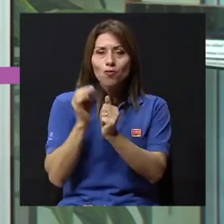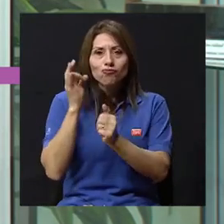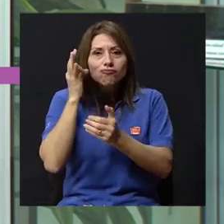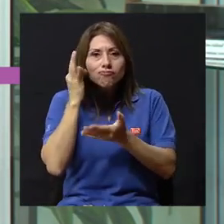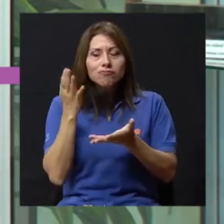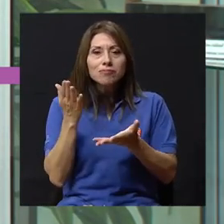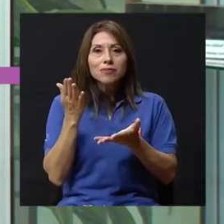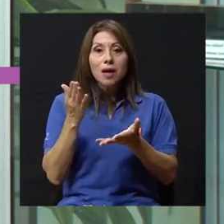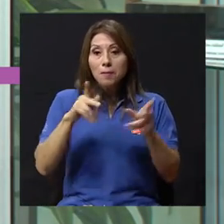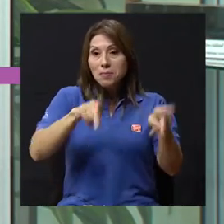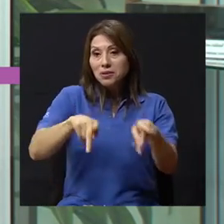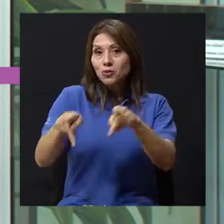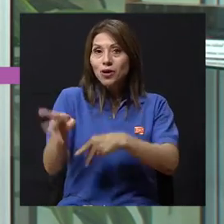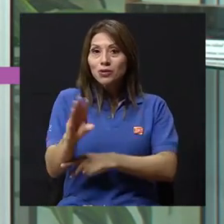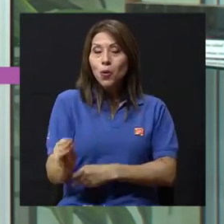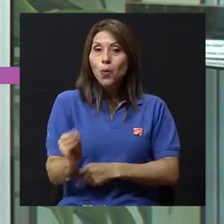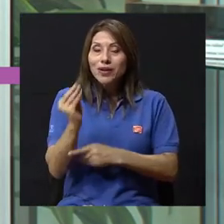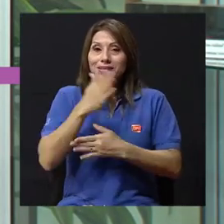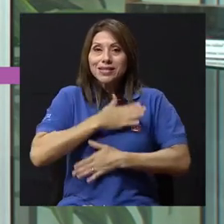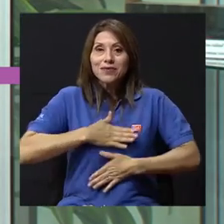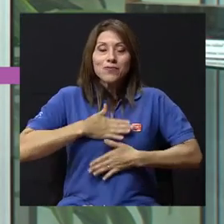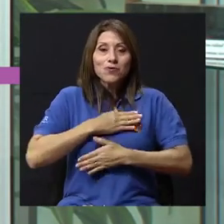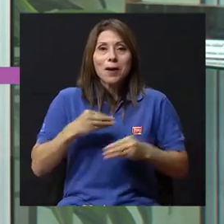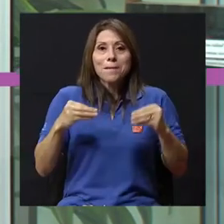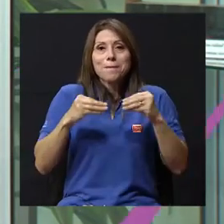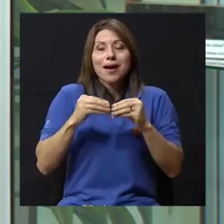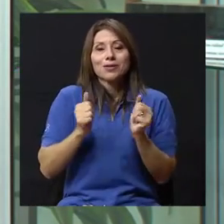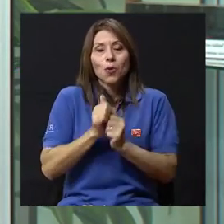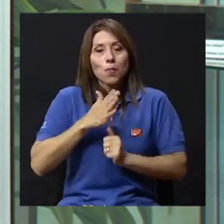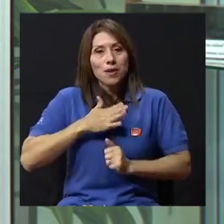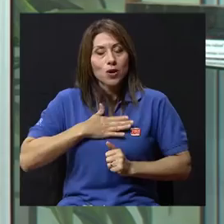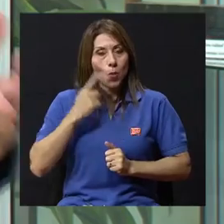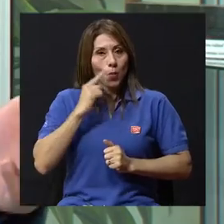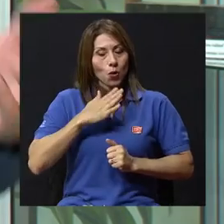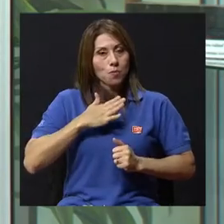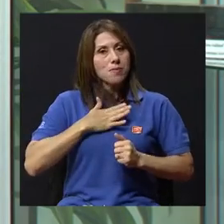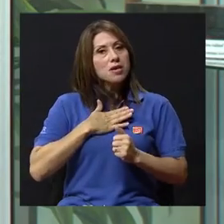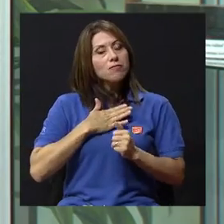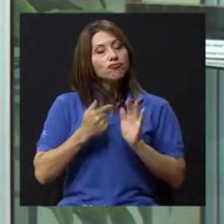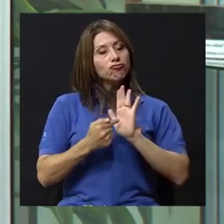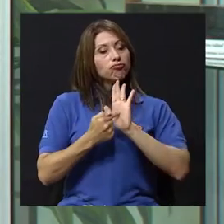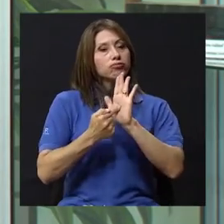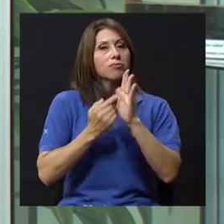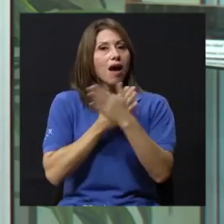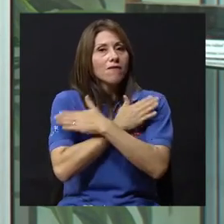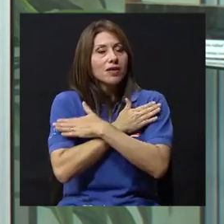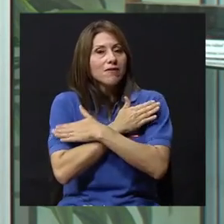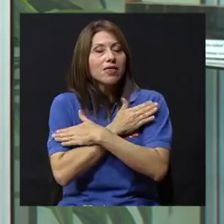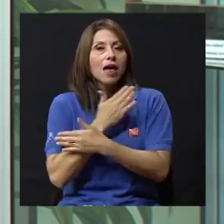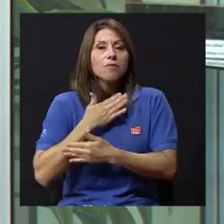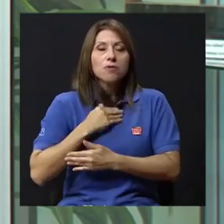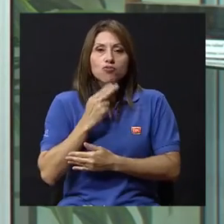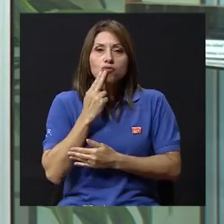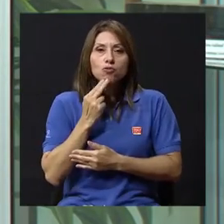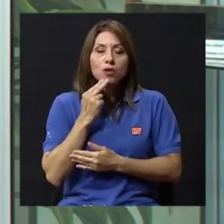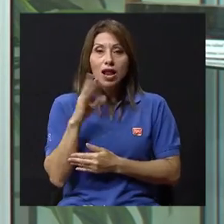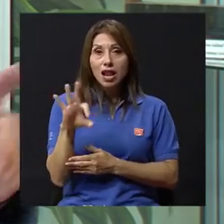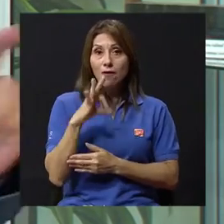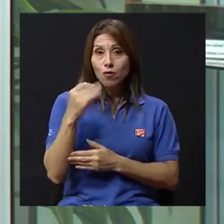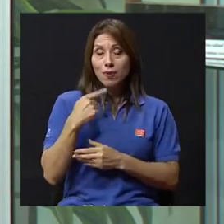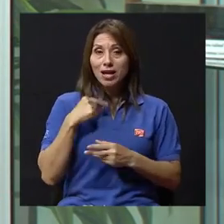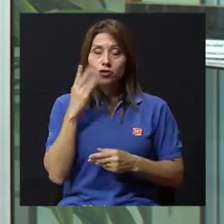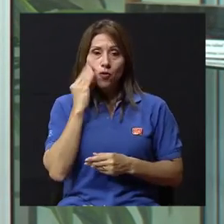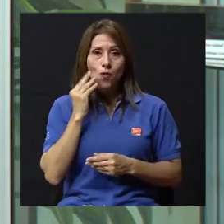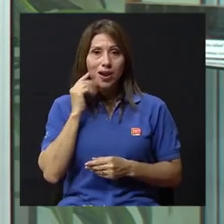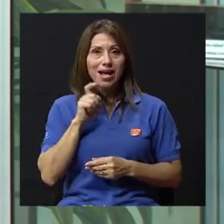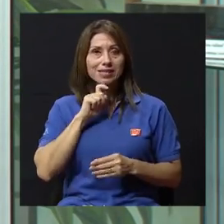más conmigo las personas jóvenes por mi afectividad, por mi erotismo y por la manera como vivo la sexualidad, pero